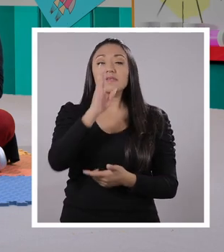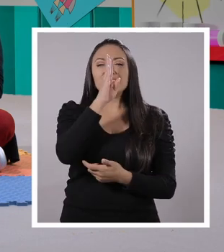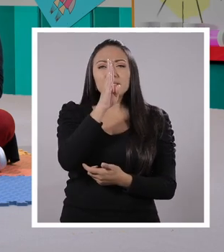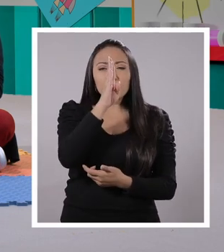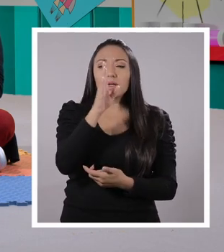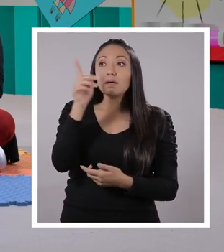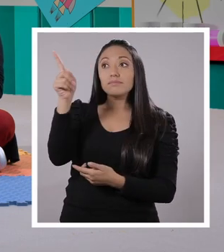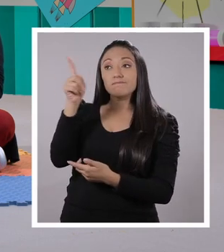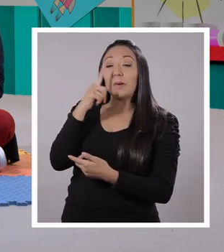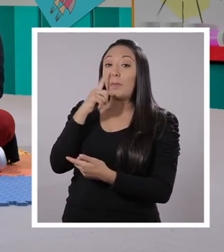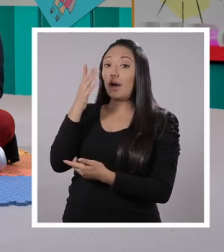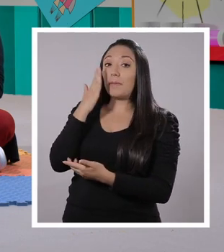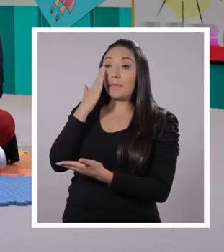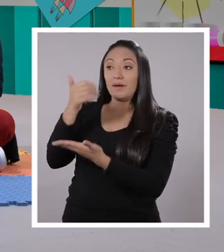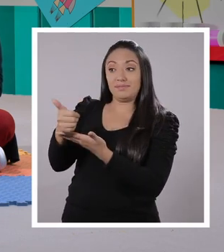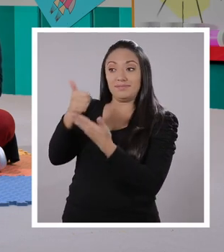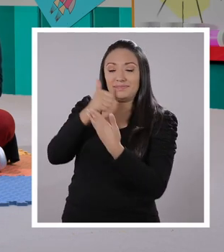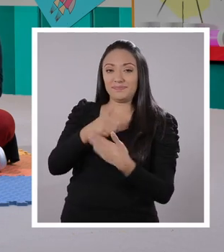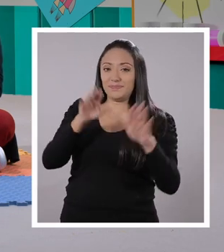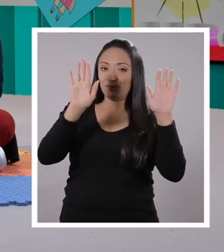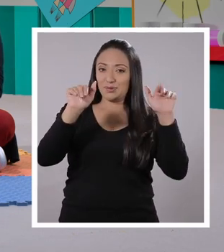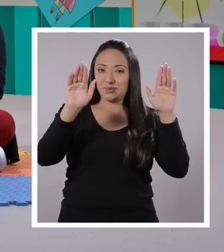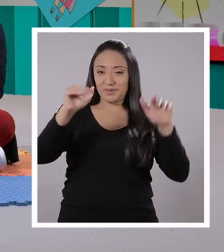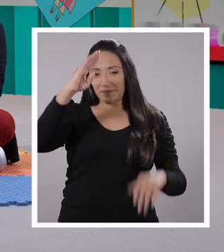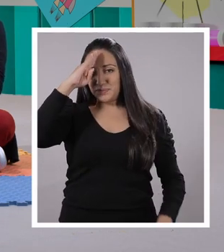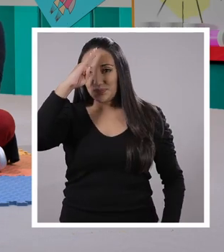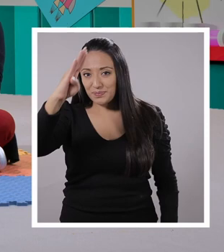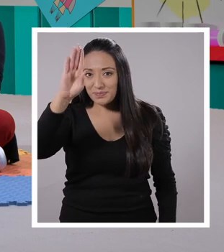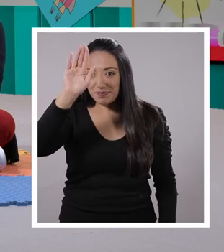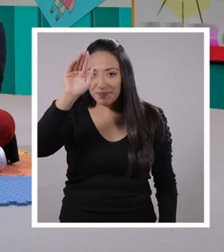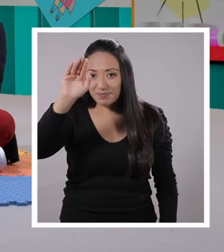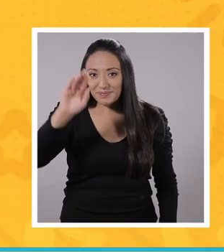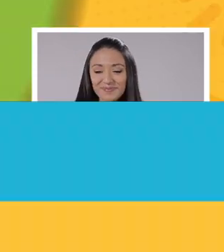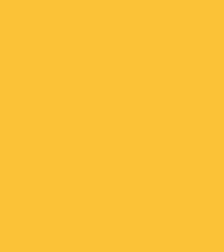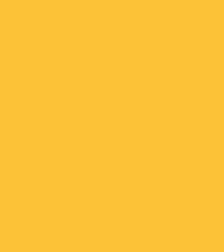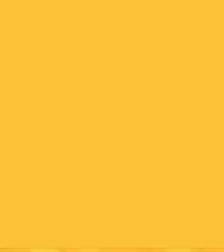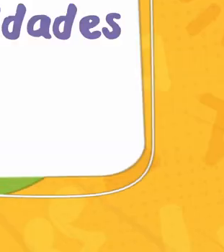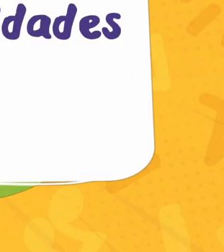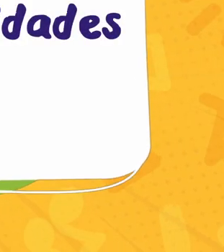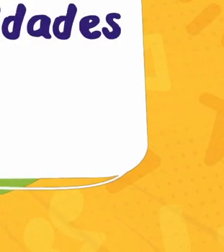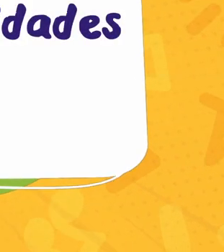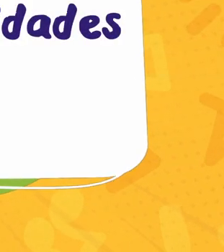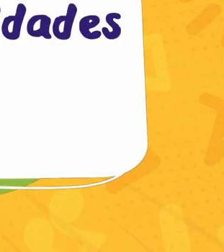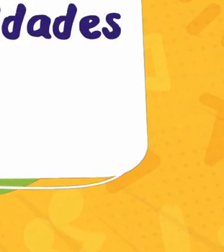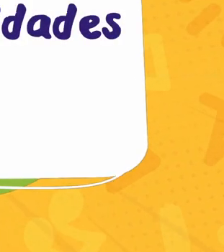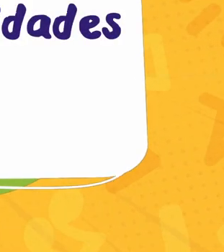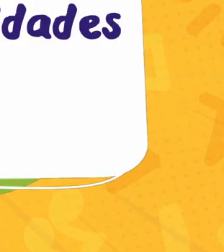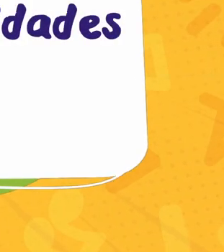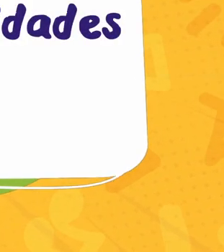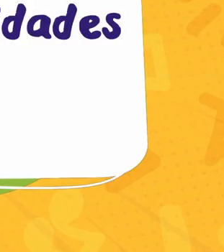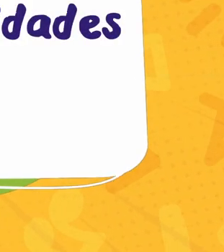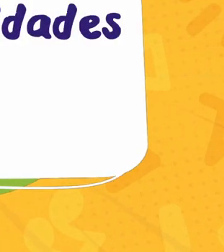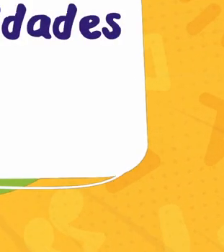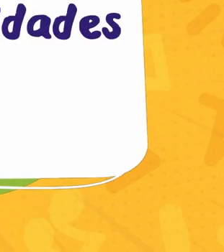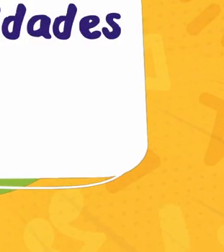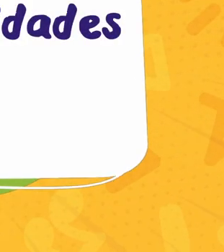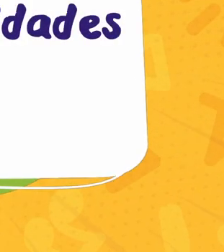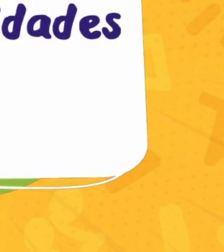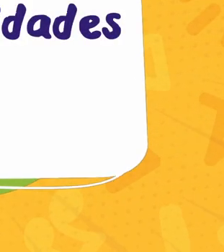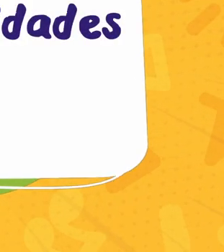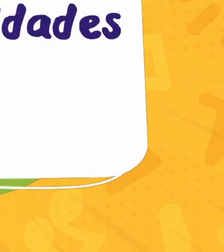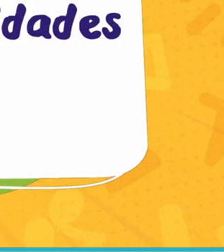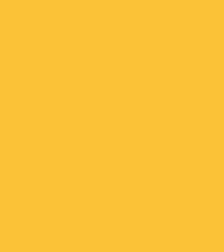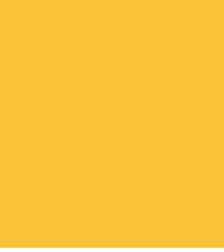con la autorización de sus padres. Nosotros nos despedimos. ¡Hasta una próxima! Recuerden guardar en su portafolio su cuadro de